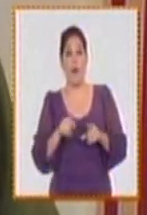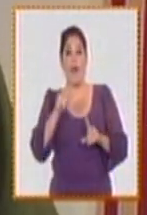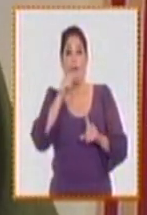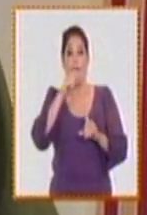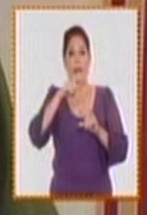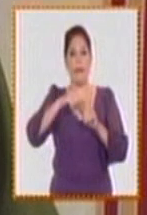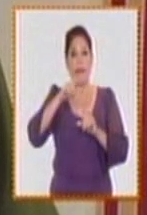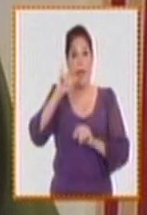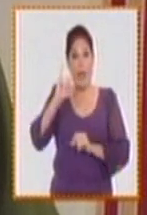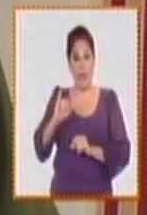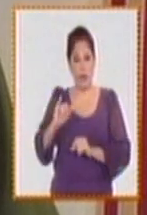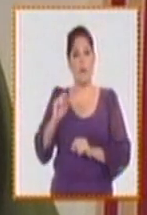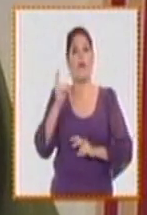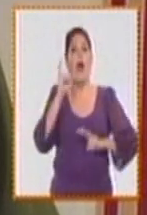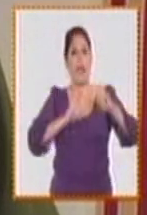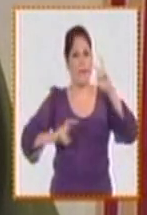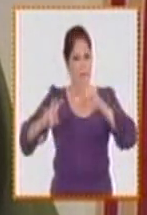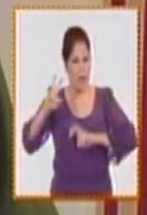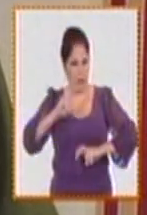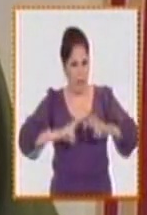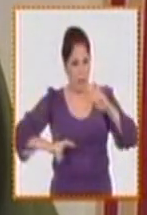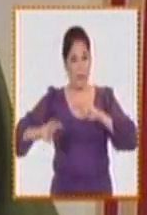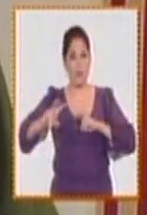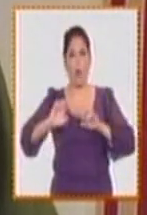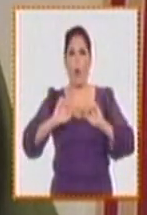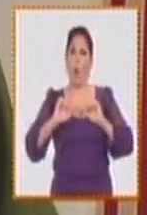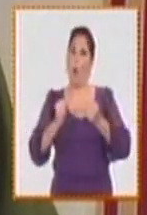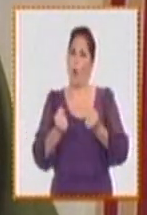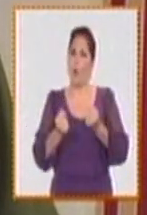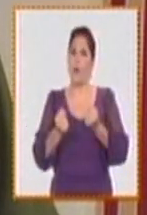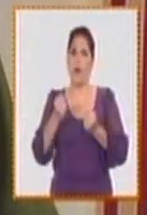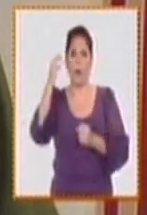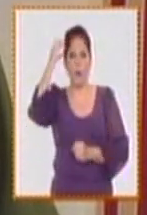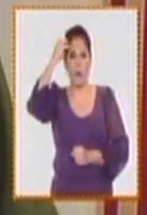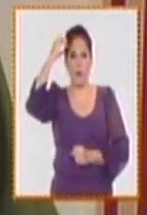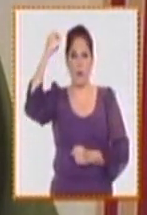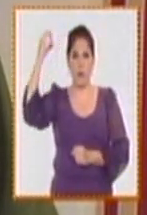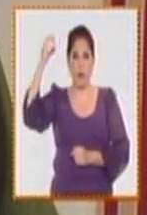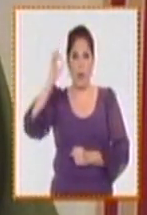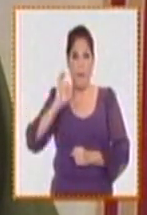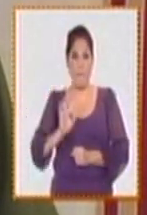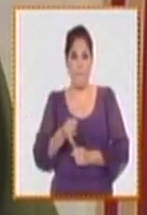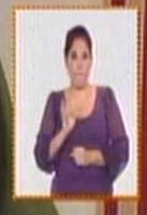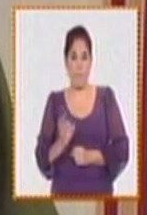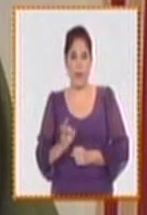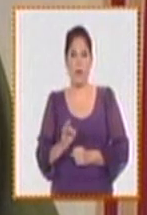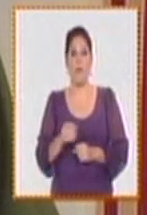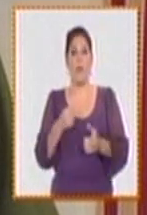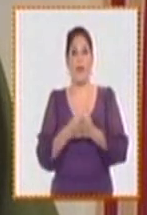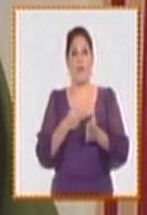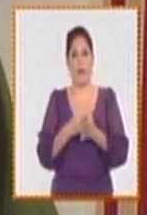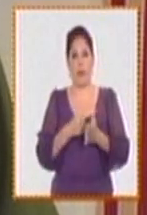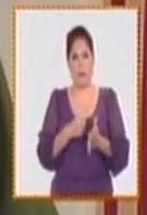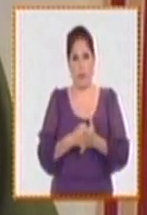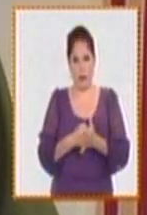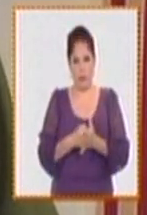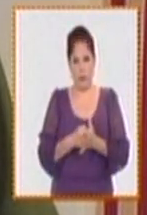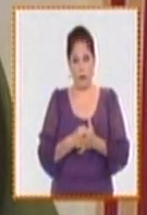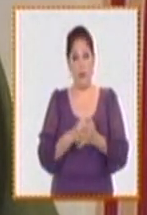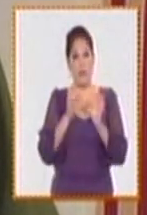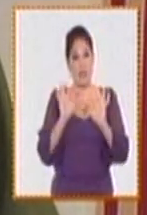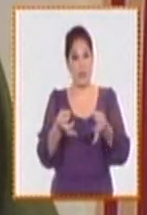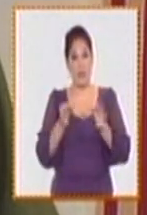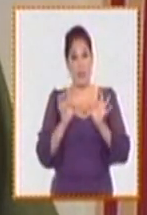no es con el resto de los organismos de la Administración Central del Estado y el sistema ministerial de enfrentamiento, donde